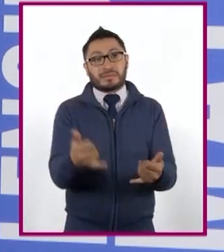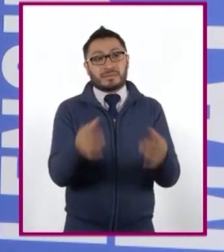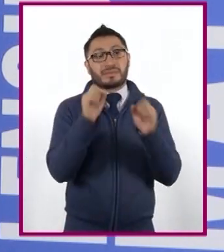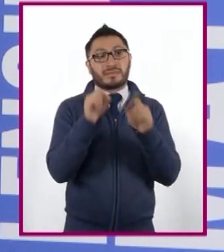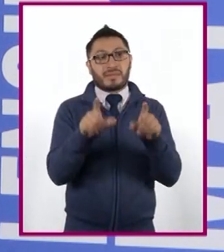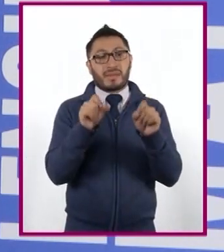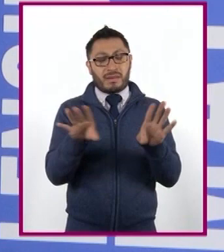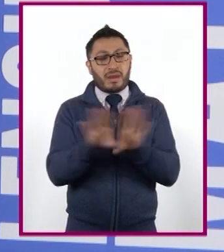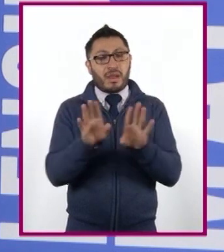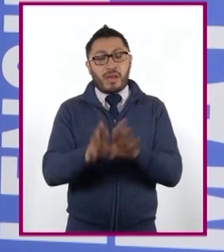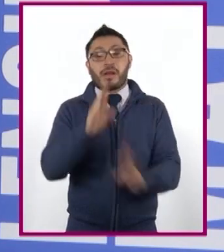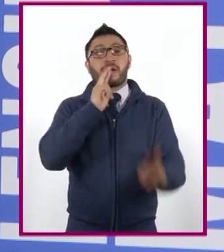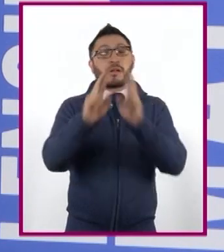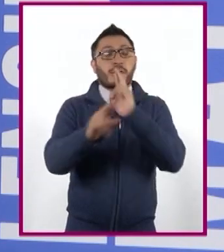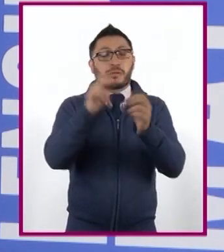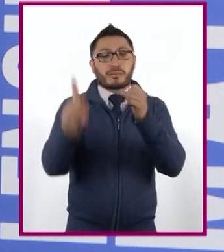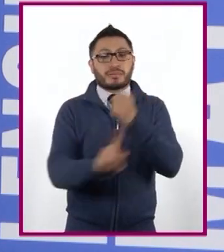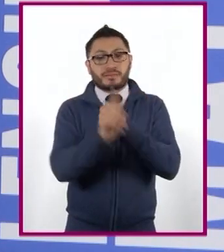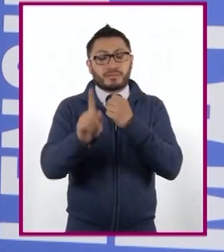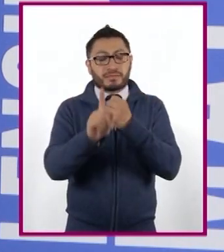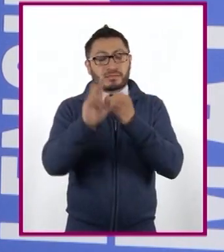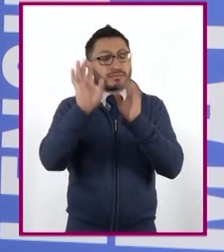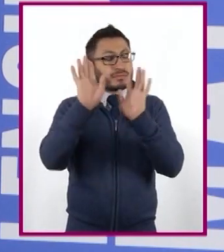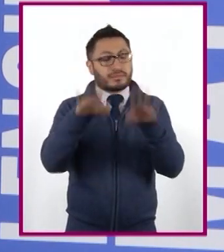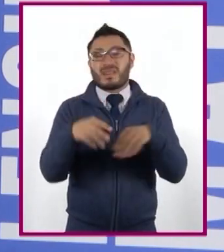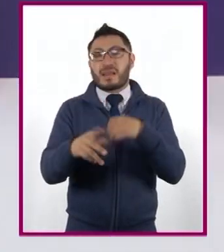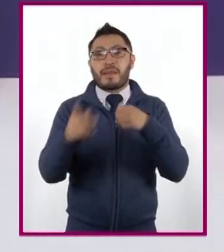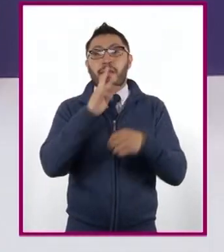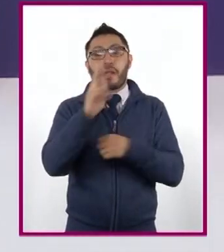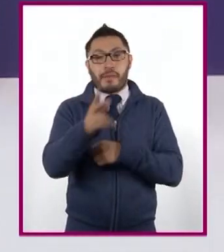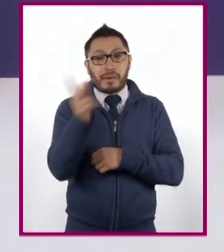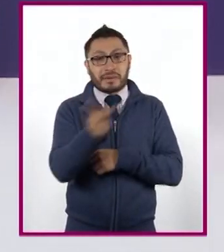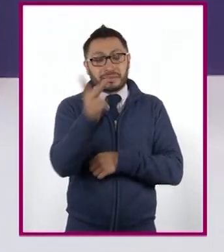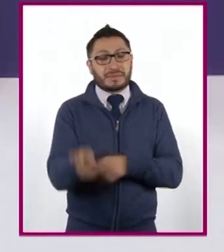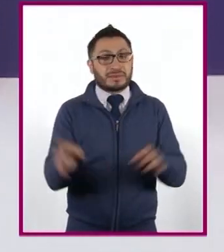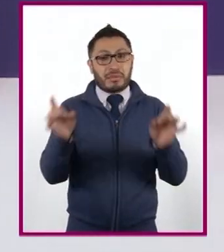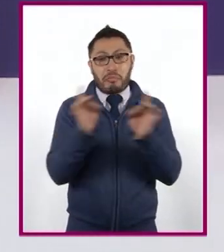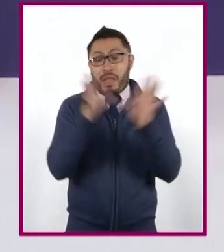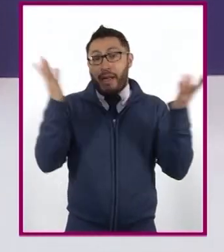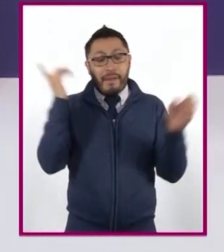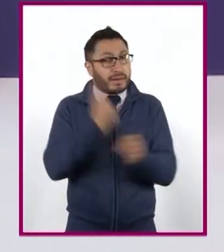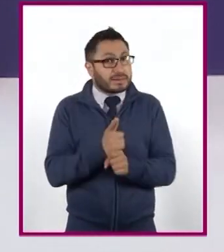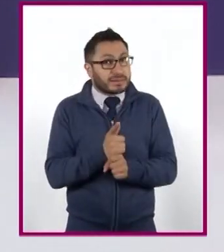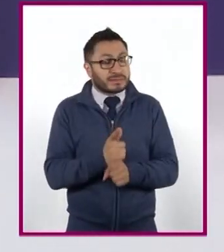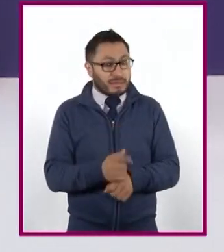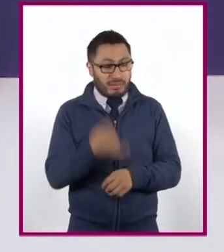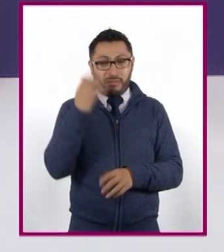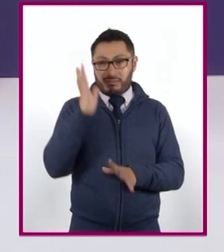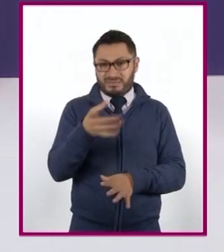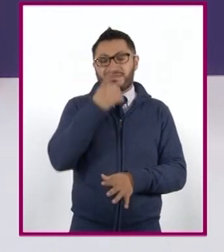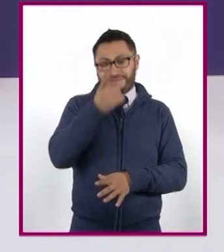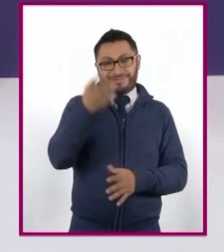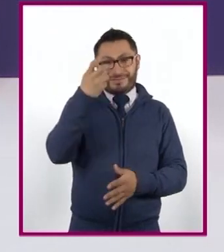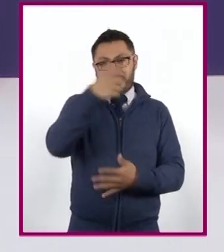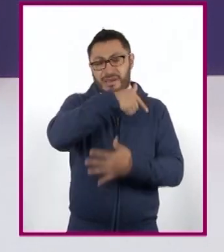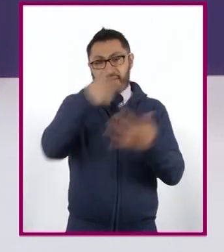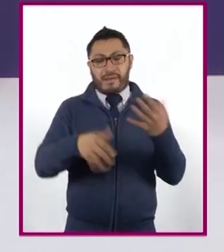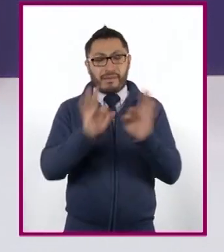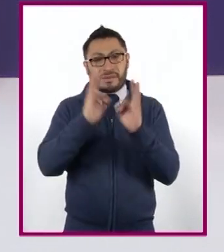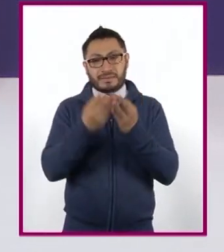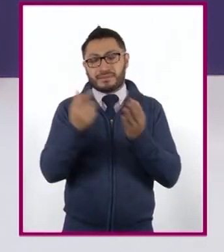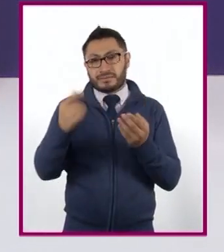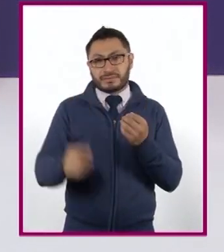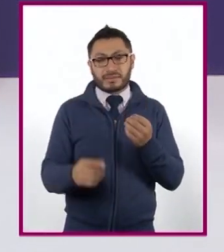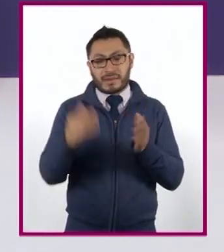para contestar preguntas no previstas. Ya dijimos que a estas formas de plantear